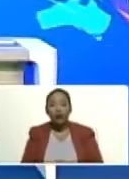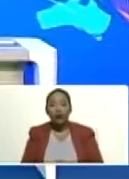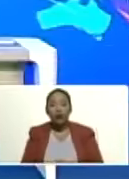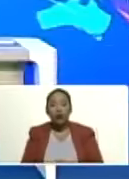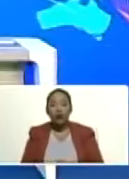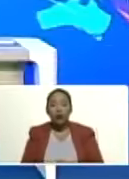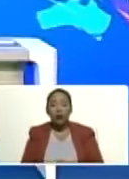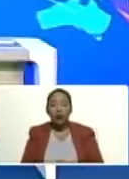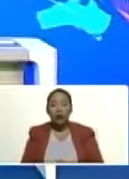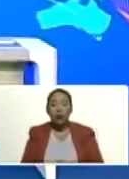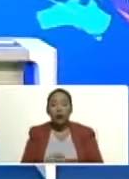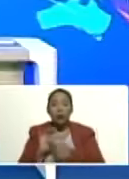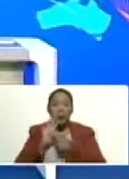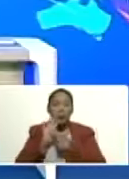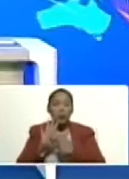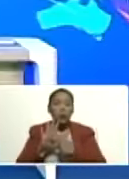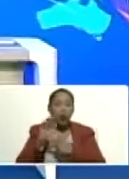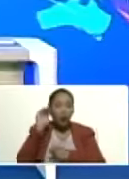proyectada para el territorio